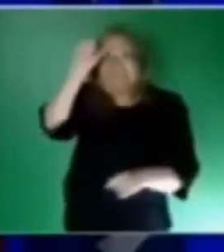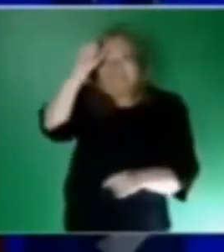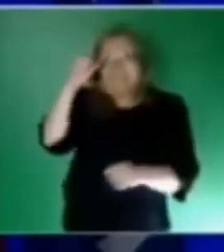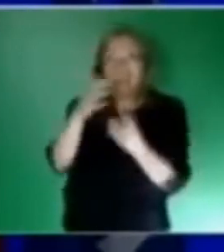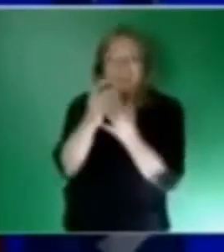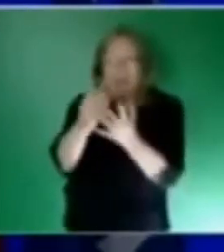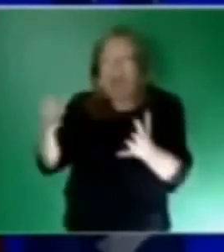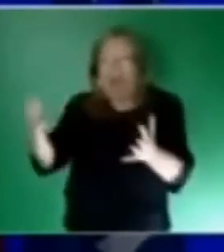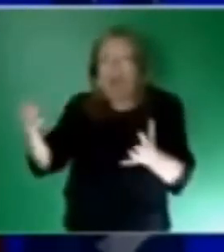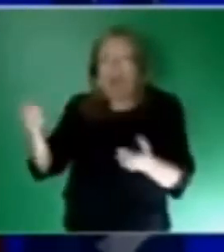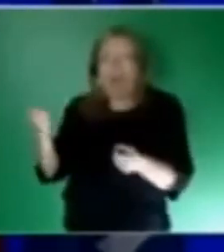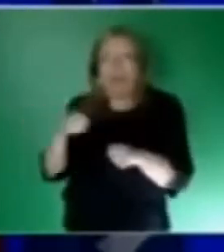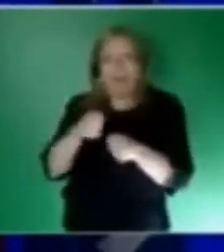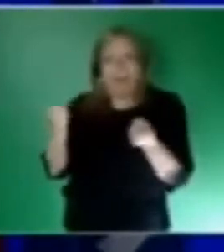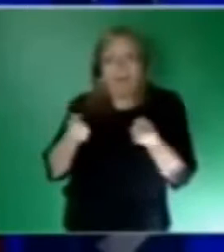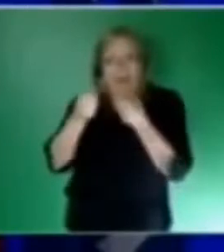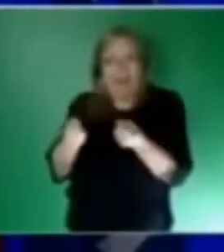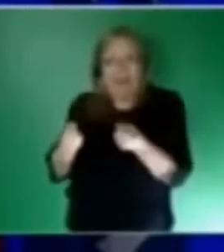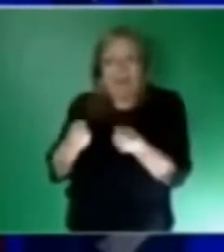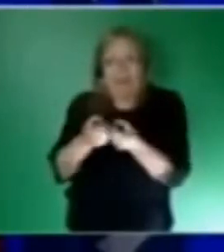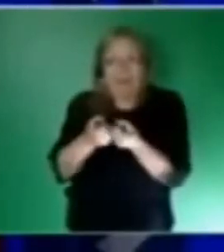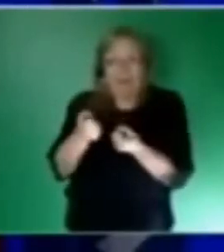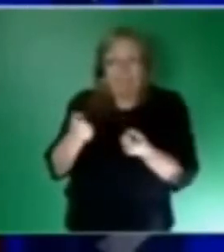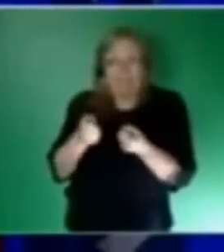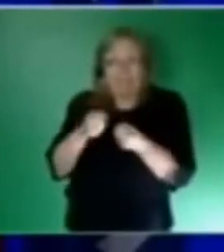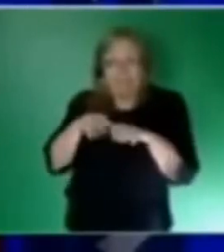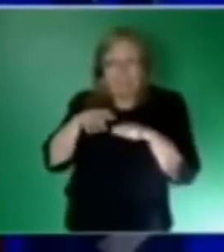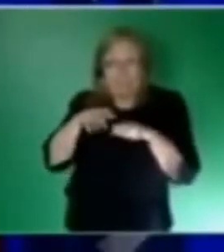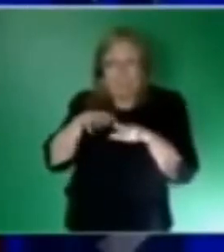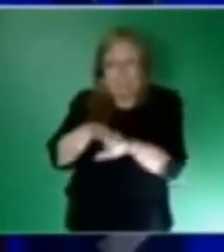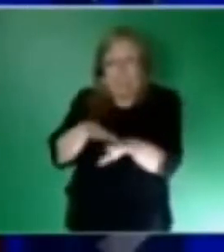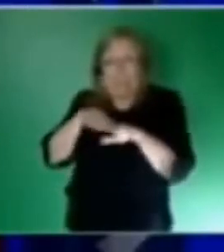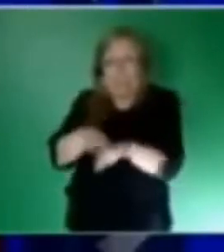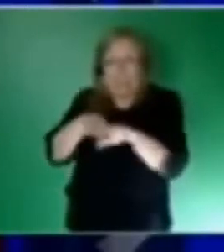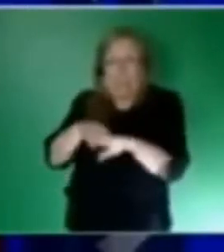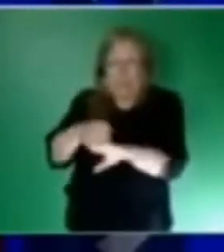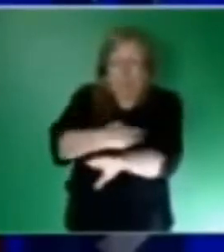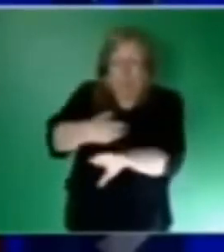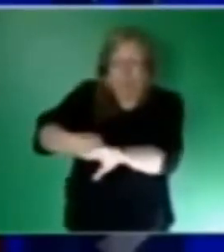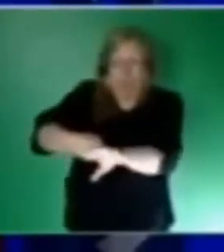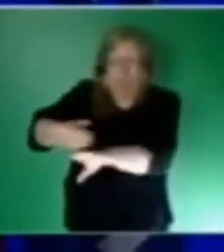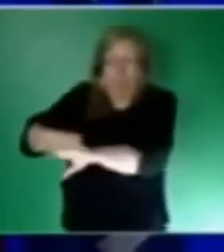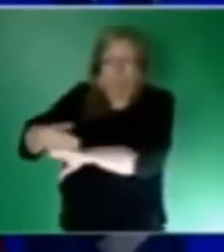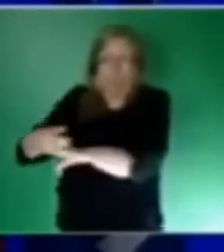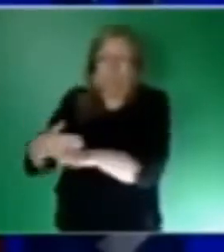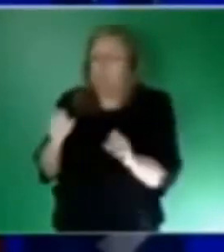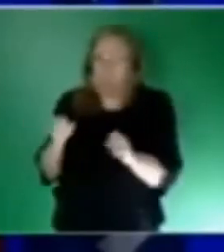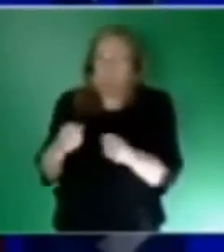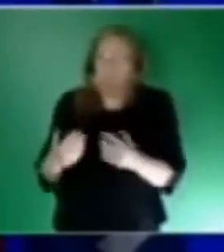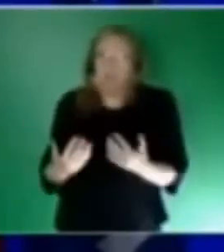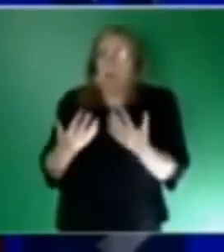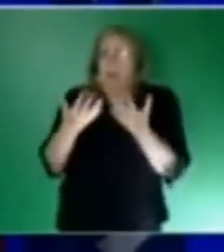hoy materiales como para ser posible